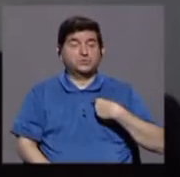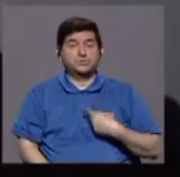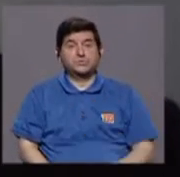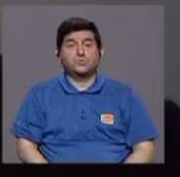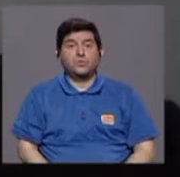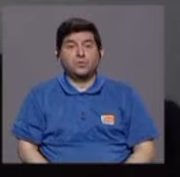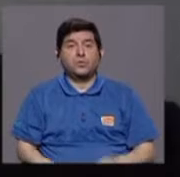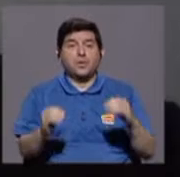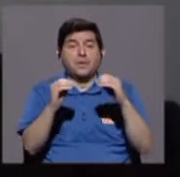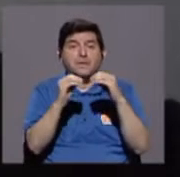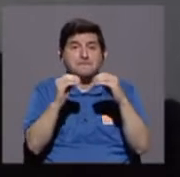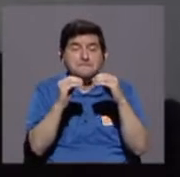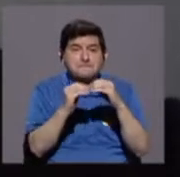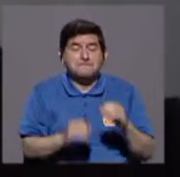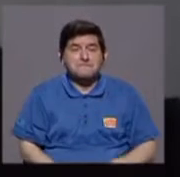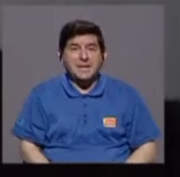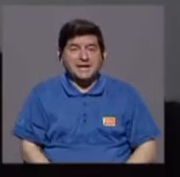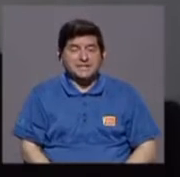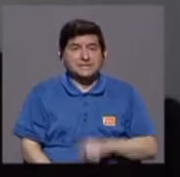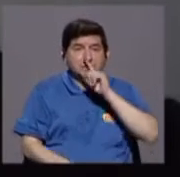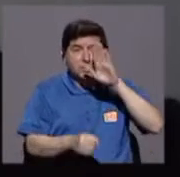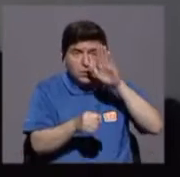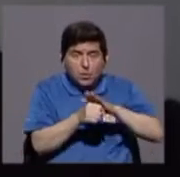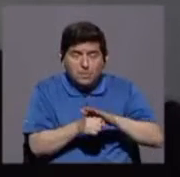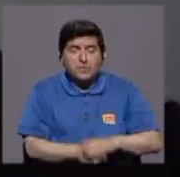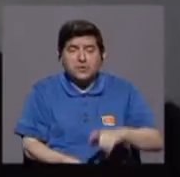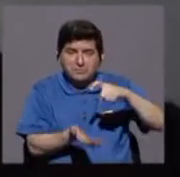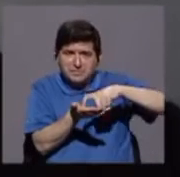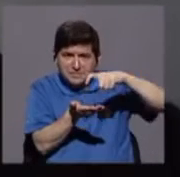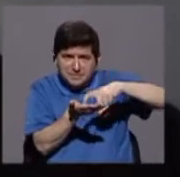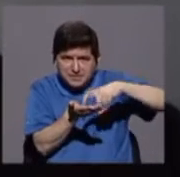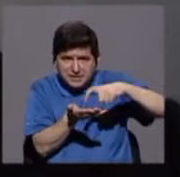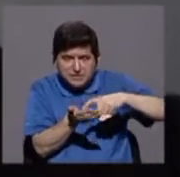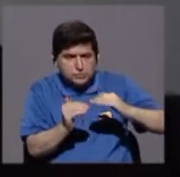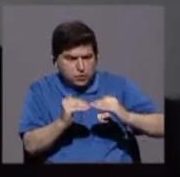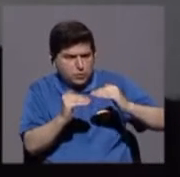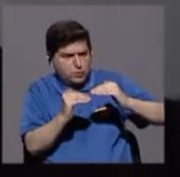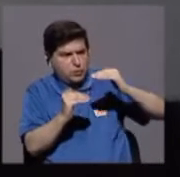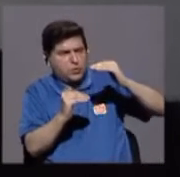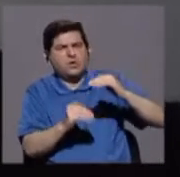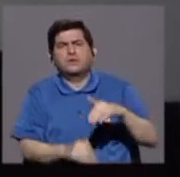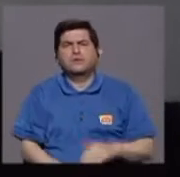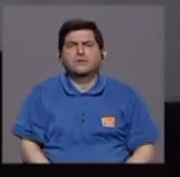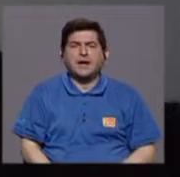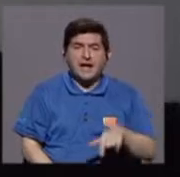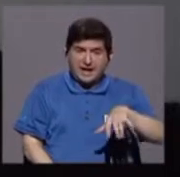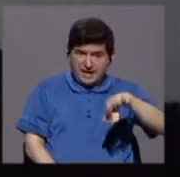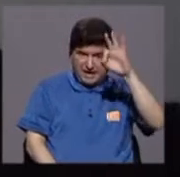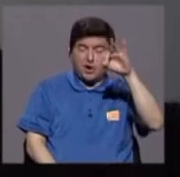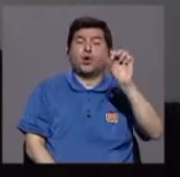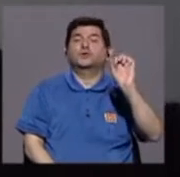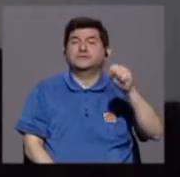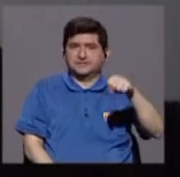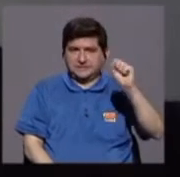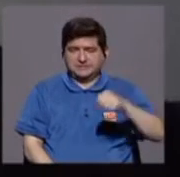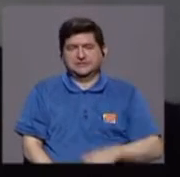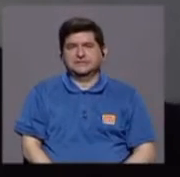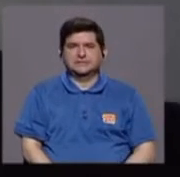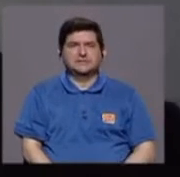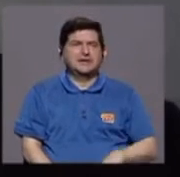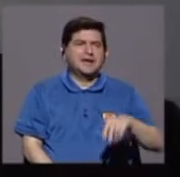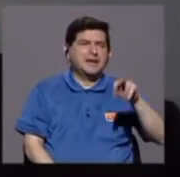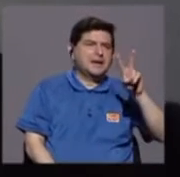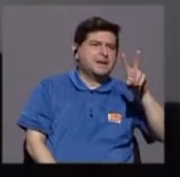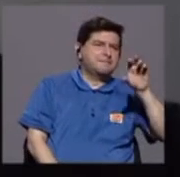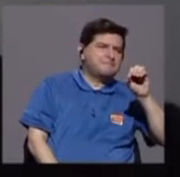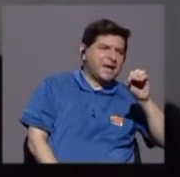de mayores niveles de compromiso del salario, ahí nos encontramos que, claro, hay entre